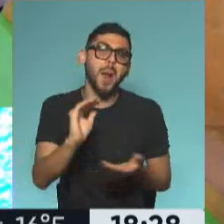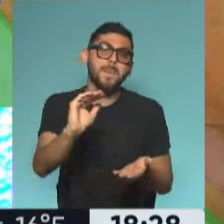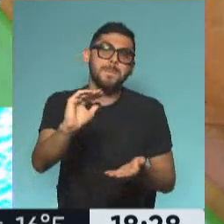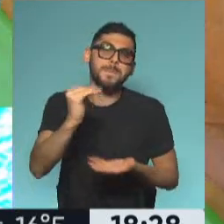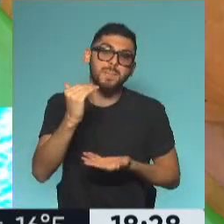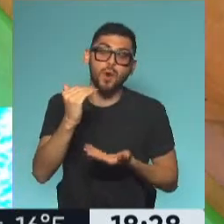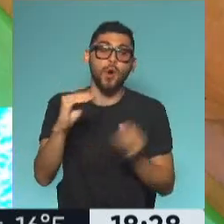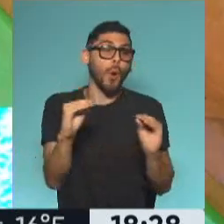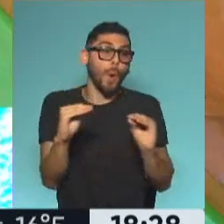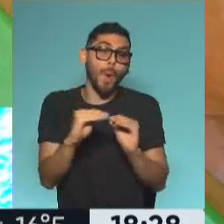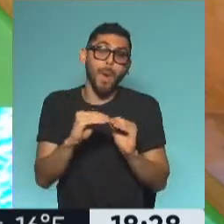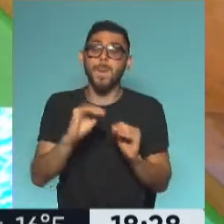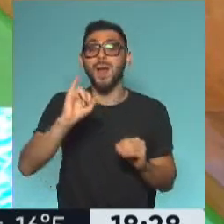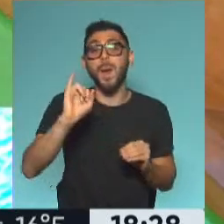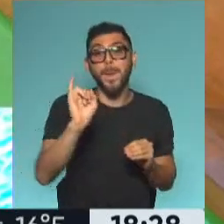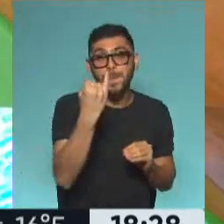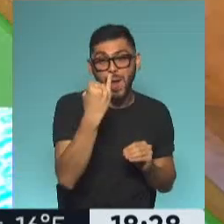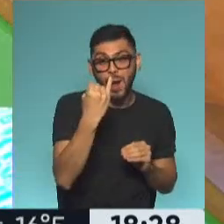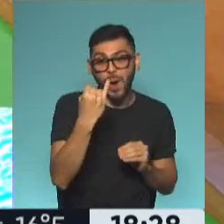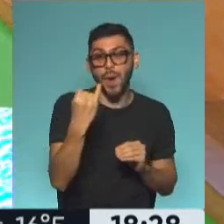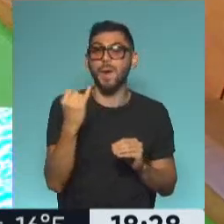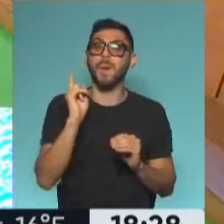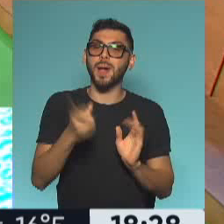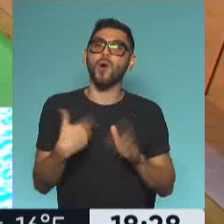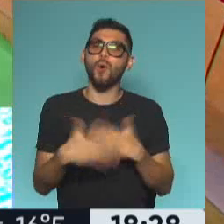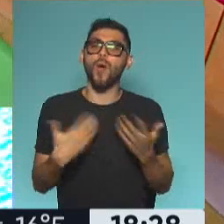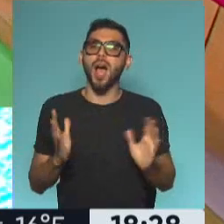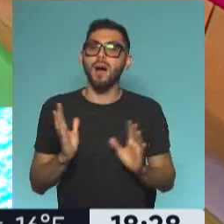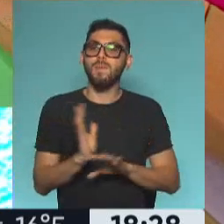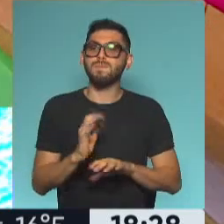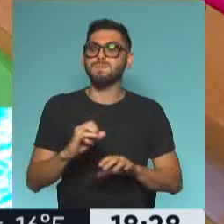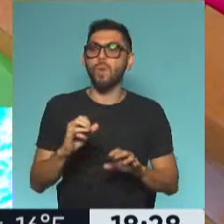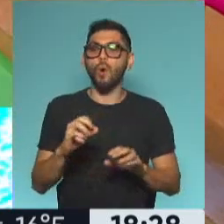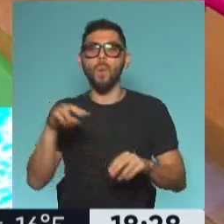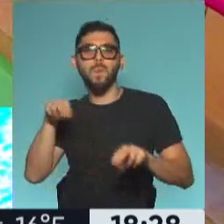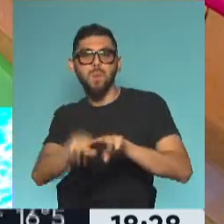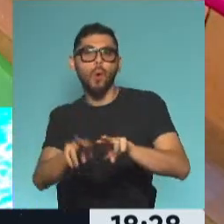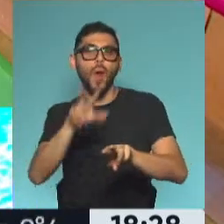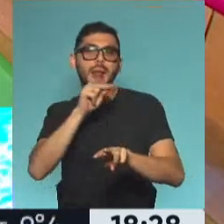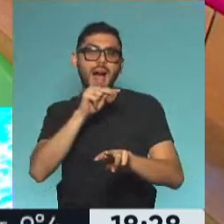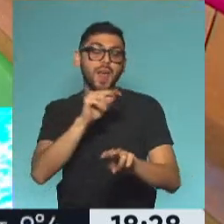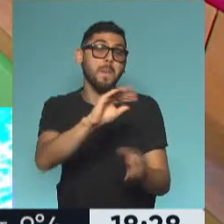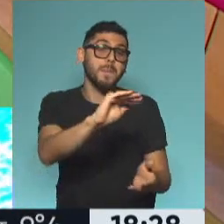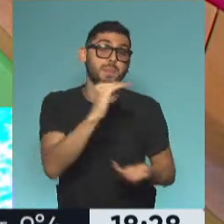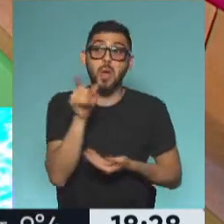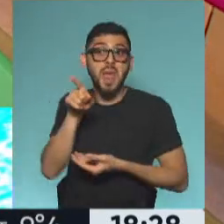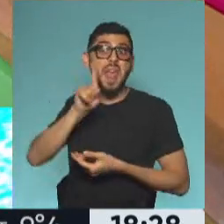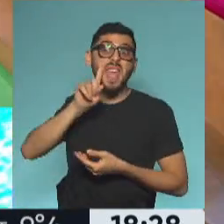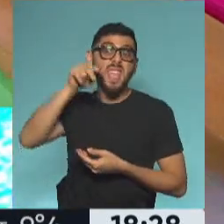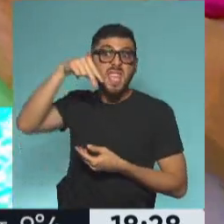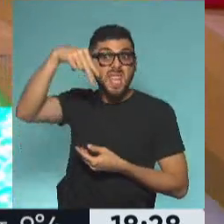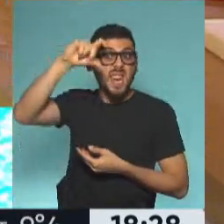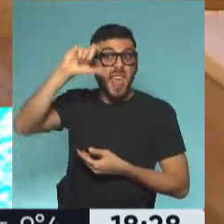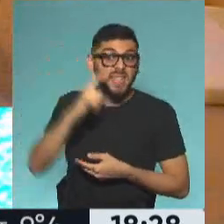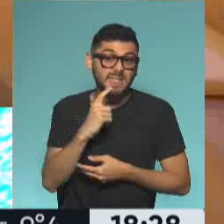los mejores compañeros y los de fair play, los que habían jugado sin hacer falta y demás. ¿Un premio? Inés... Yo no hice trampa,